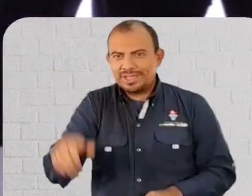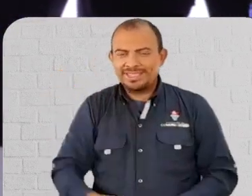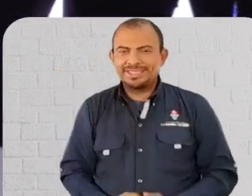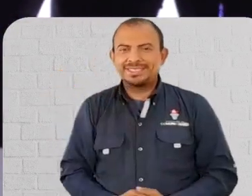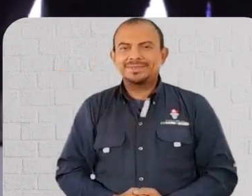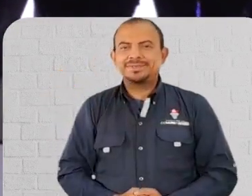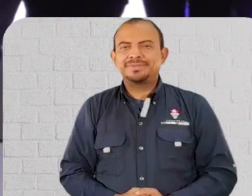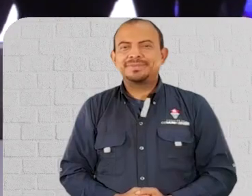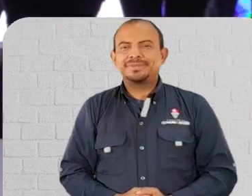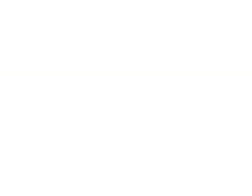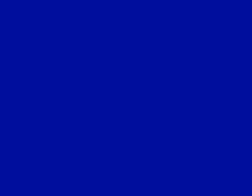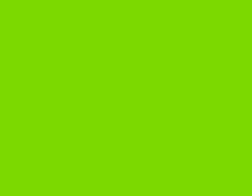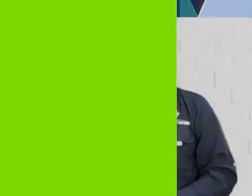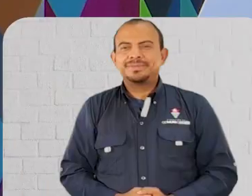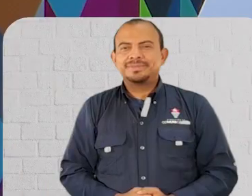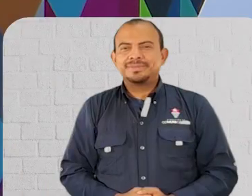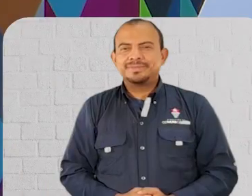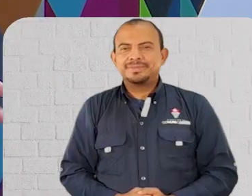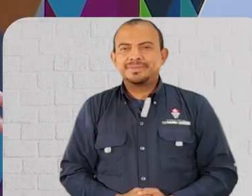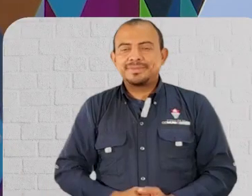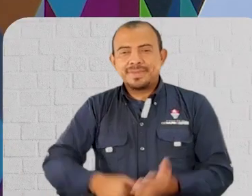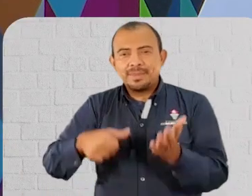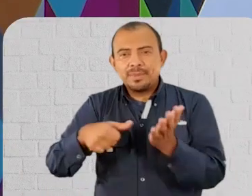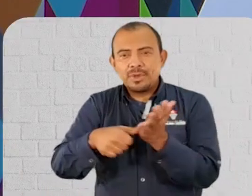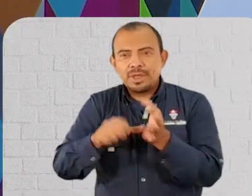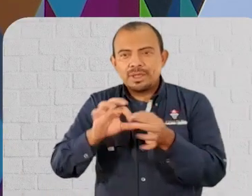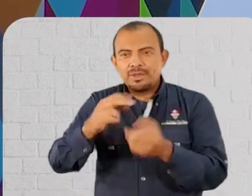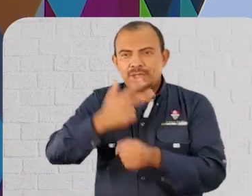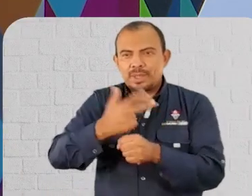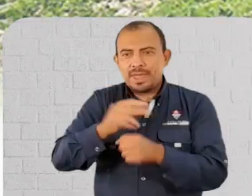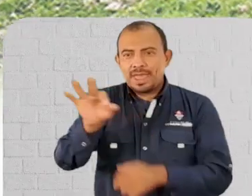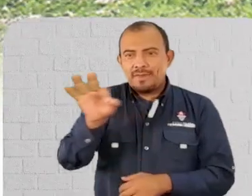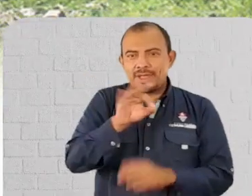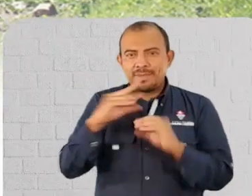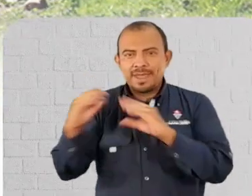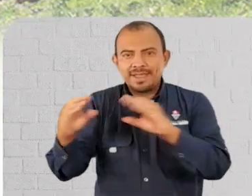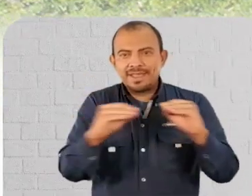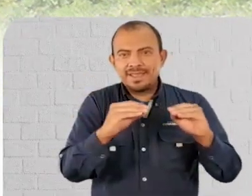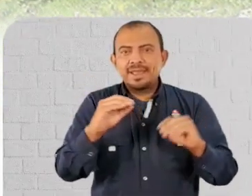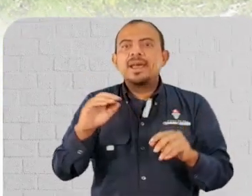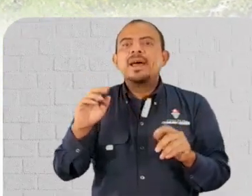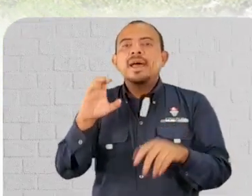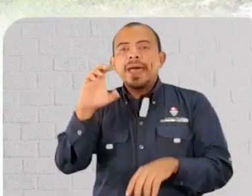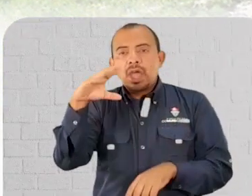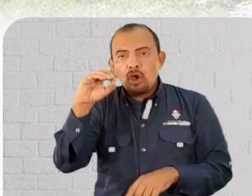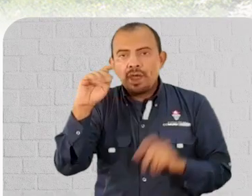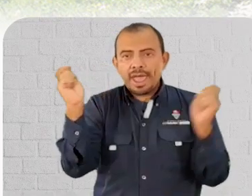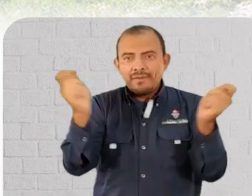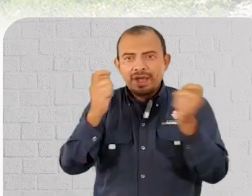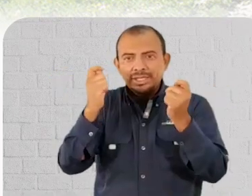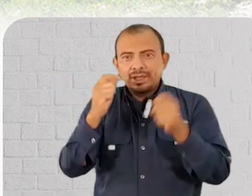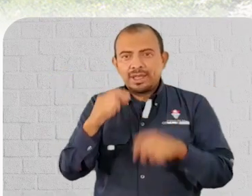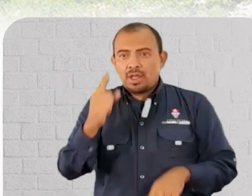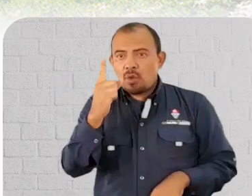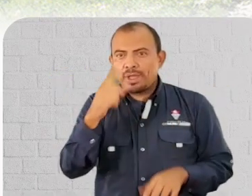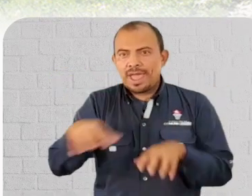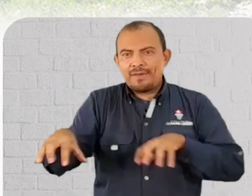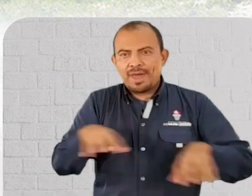procesos internos. La Municipalidad de Guatemala lo invita a participar en el